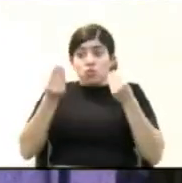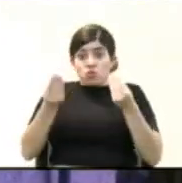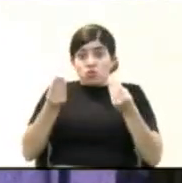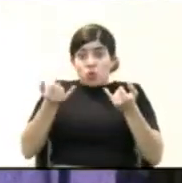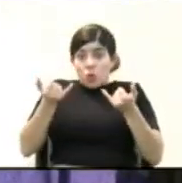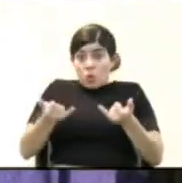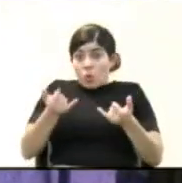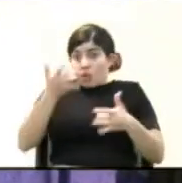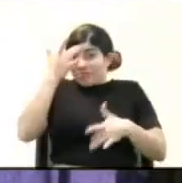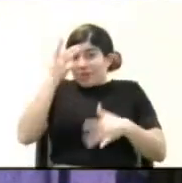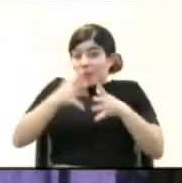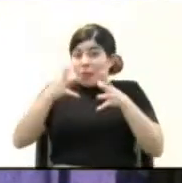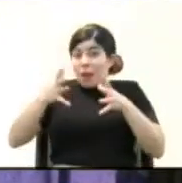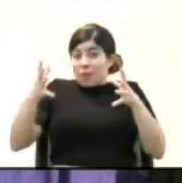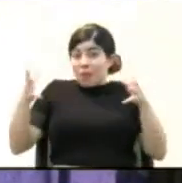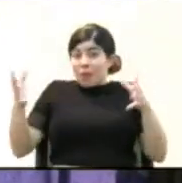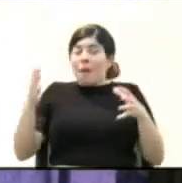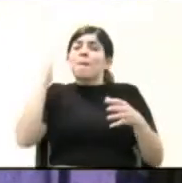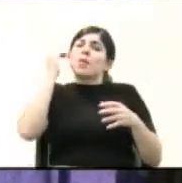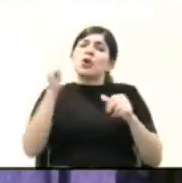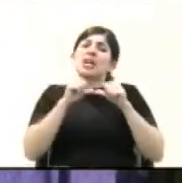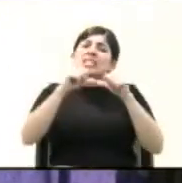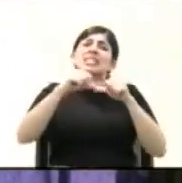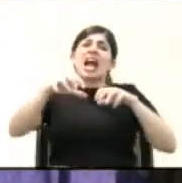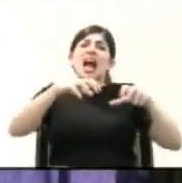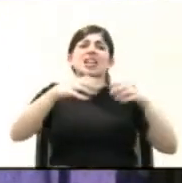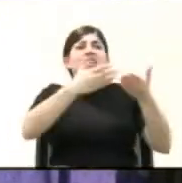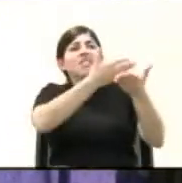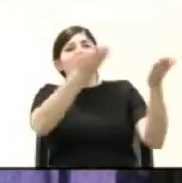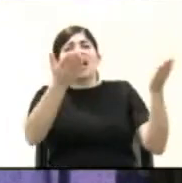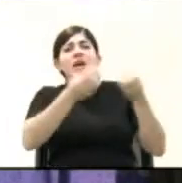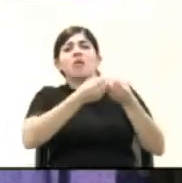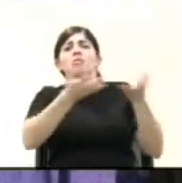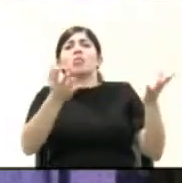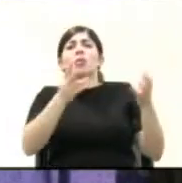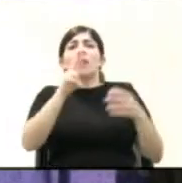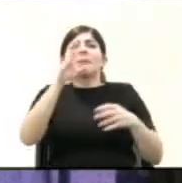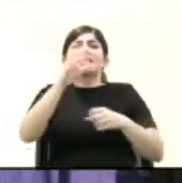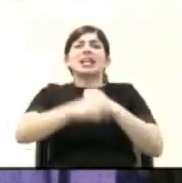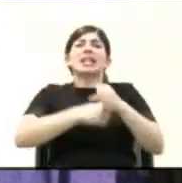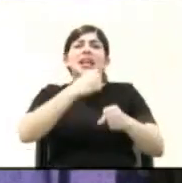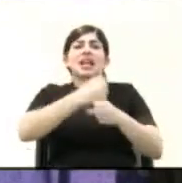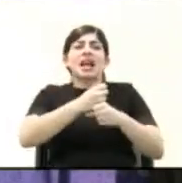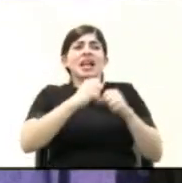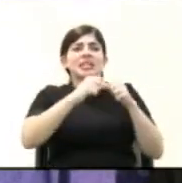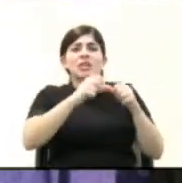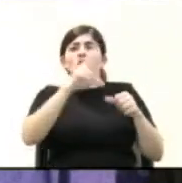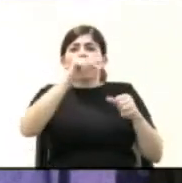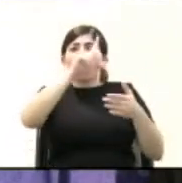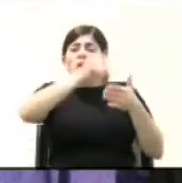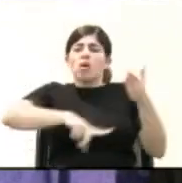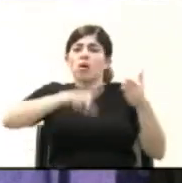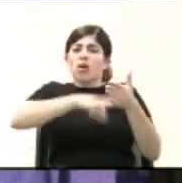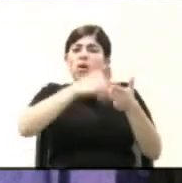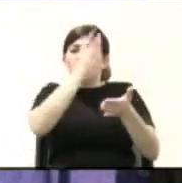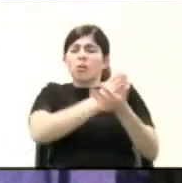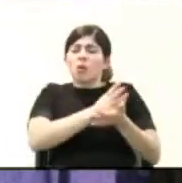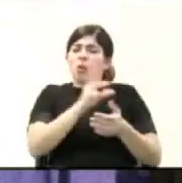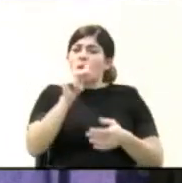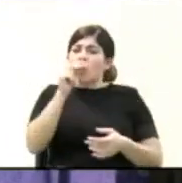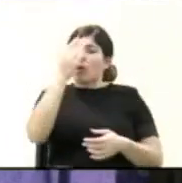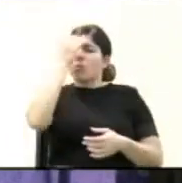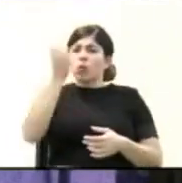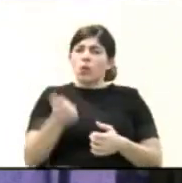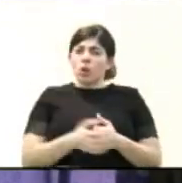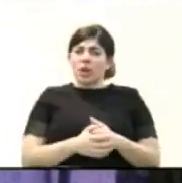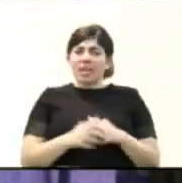están creciendo tanto los casos, ¿por qué mantener las actividades del Bicentenario y no clausurarlas o no parar ellas?